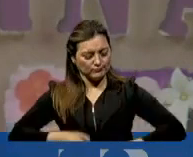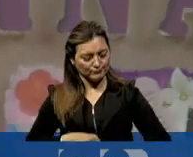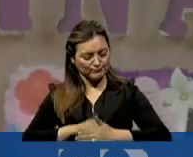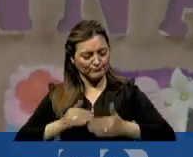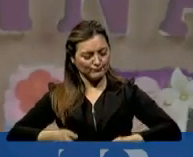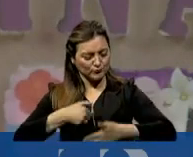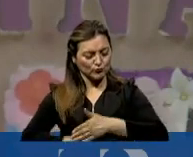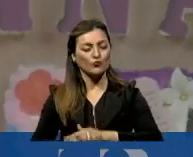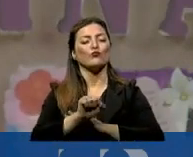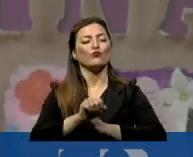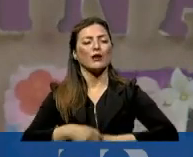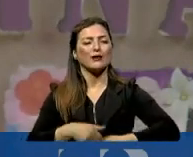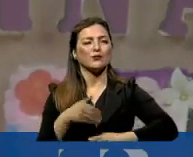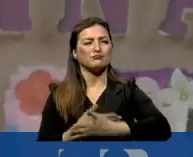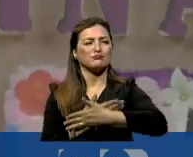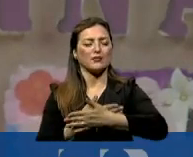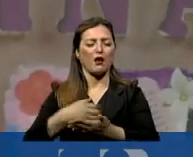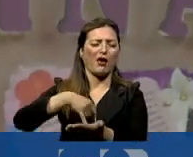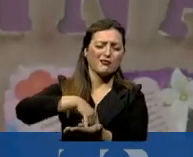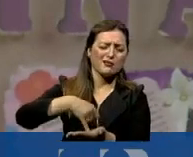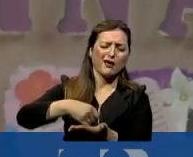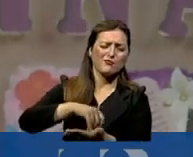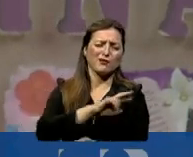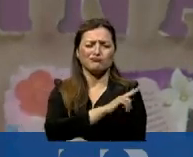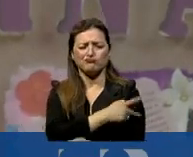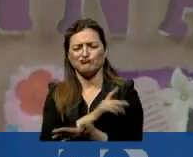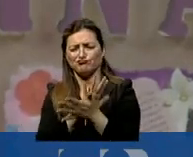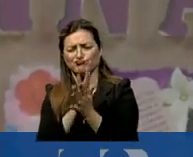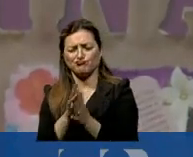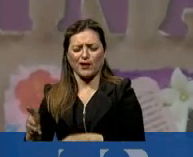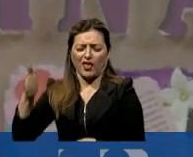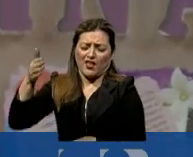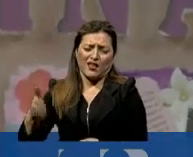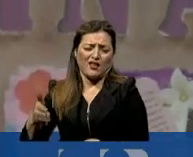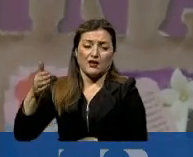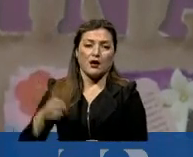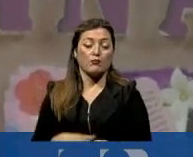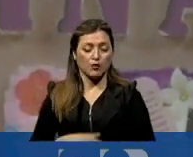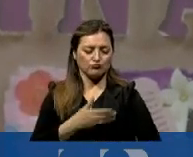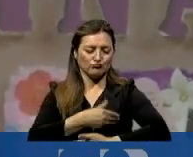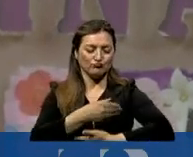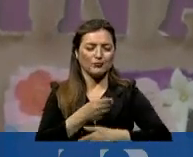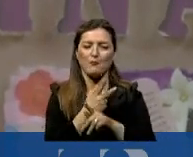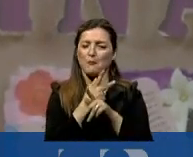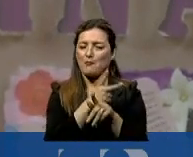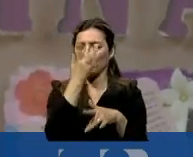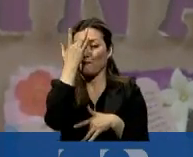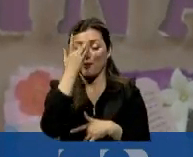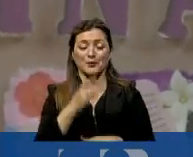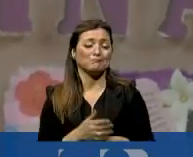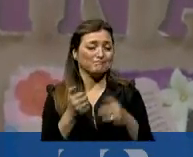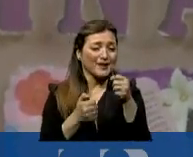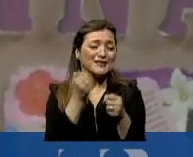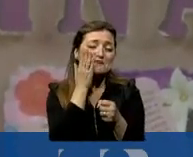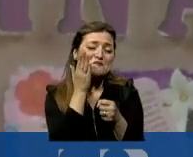tenido la lactancia materna pues se ha prevenido un sinnúmero de enfermedades conociendo también que la leche